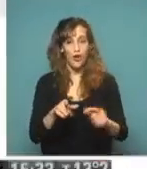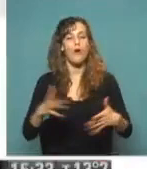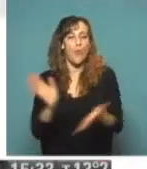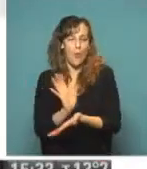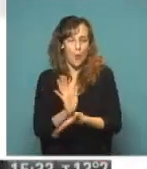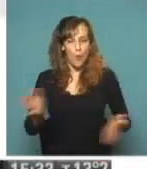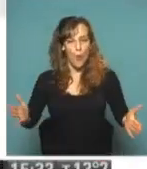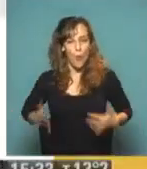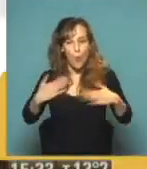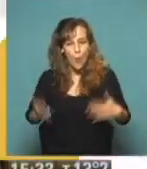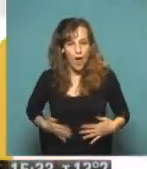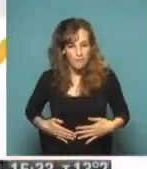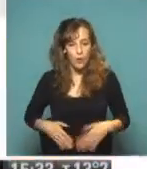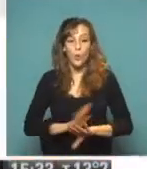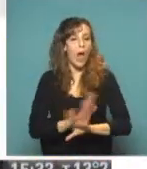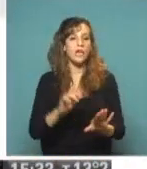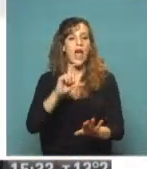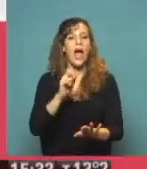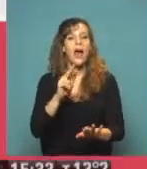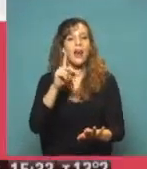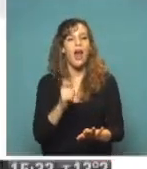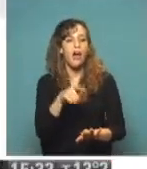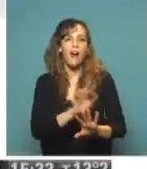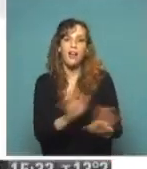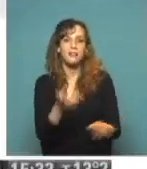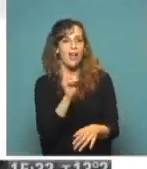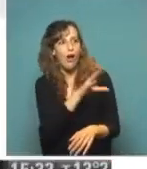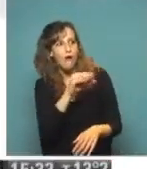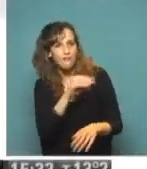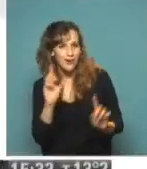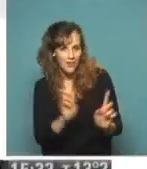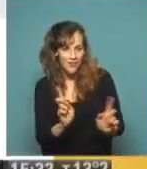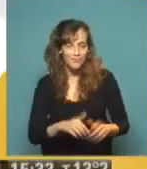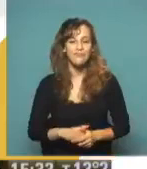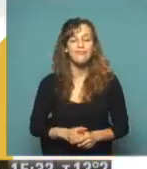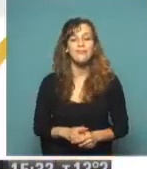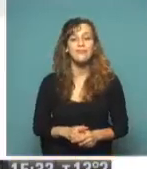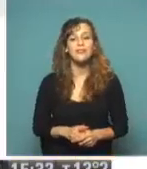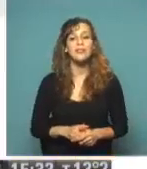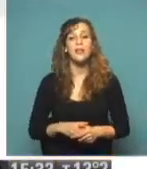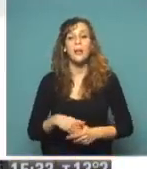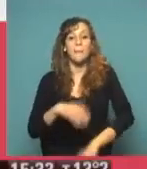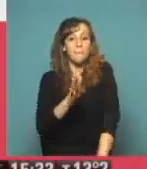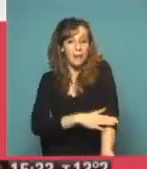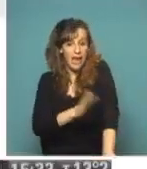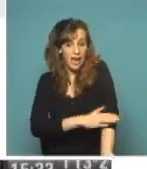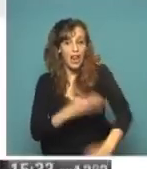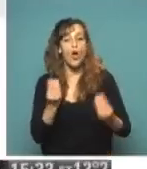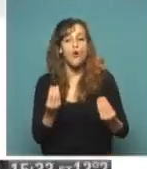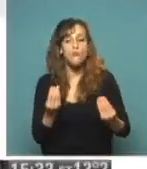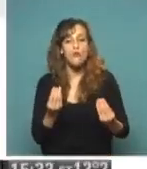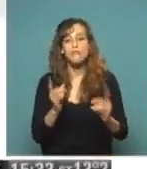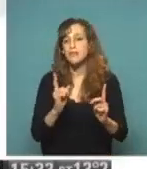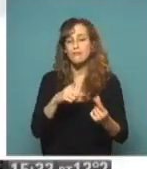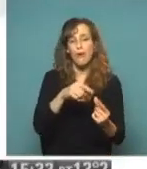Conte. Basta de mirar al señor, Y las piernitas hacemos dos rectangulitos. Perfecto. Un poco más largo que ese